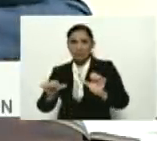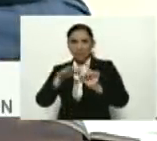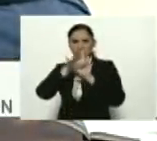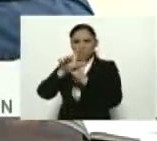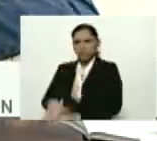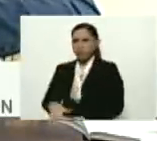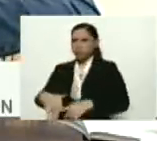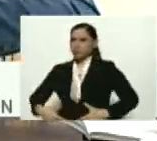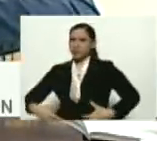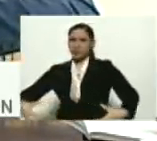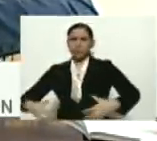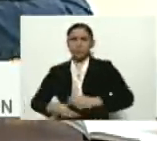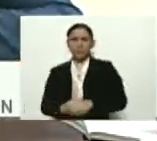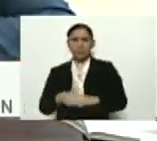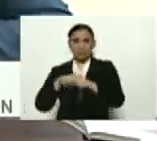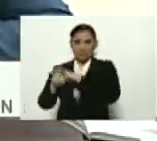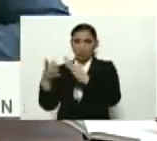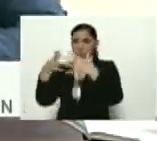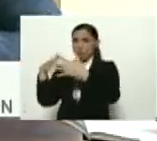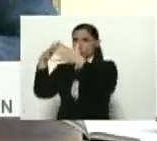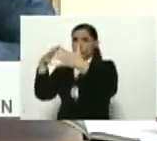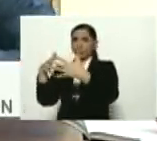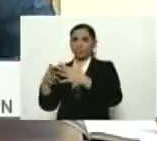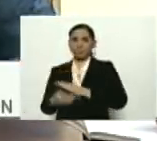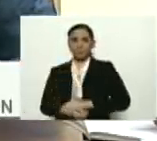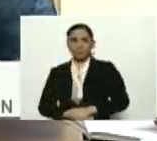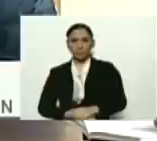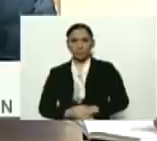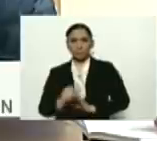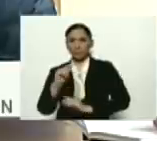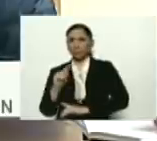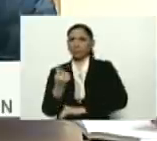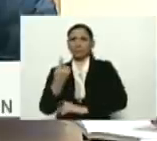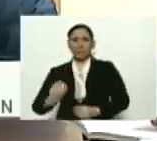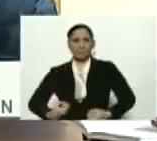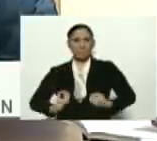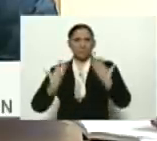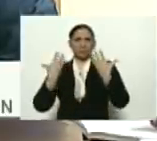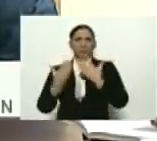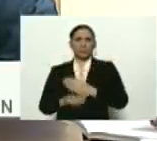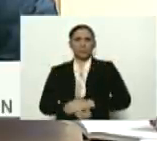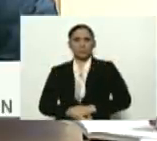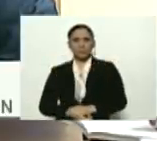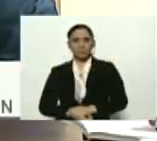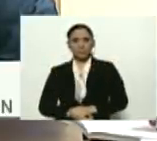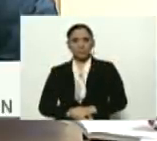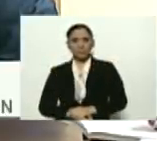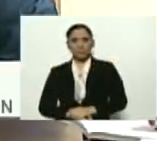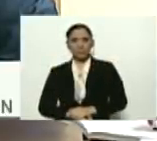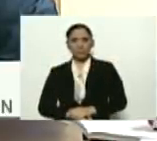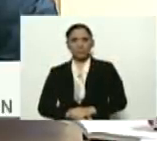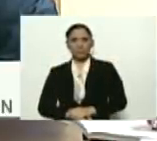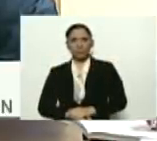opresión capitalista interno en Estados Unidos, son la primera expresión